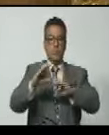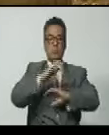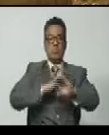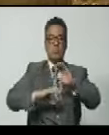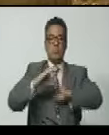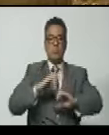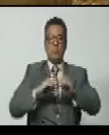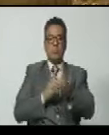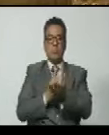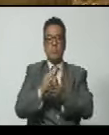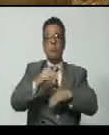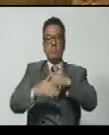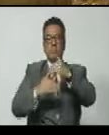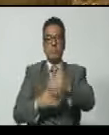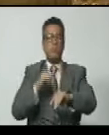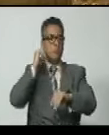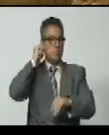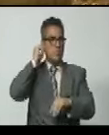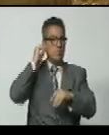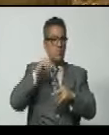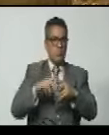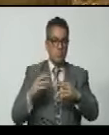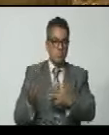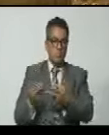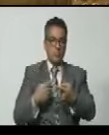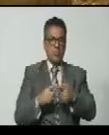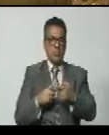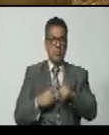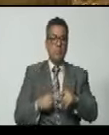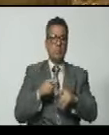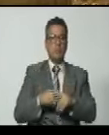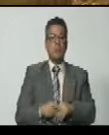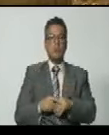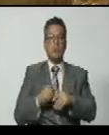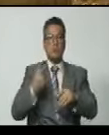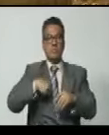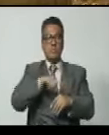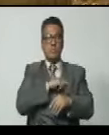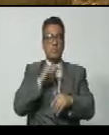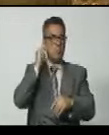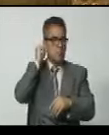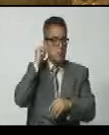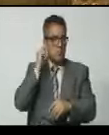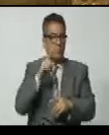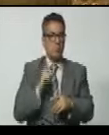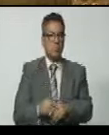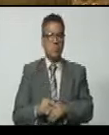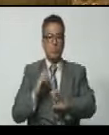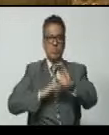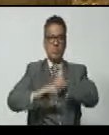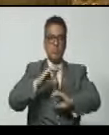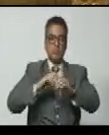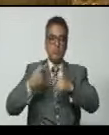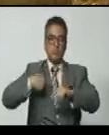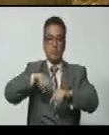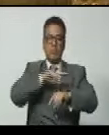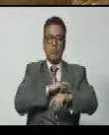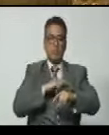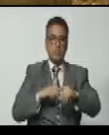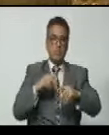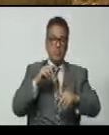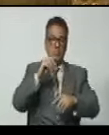cultura, seguir avanzando en las mujeres en los distintos sectores, nuestras afro, nuestras mujeres cultoras, nuestras mujeres científicas, nuestras mujeres